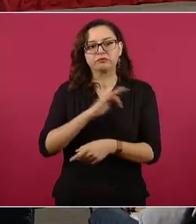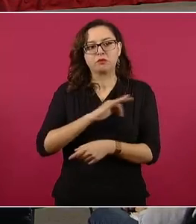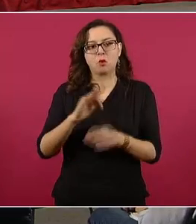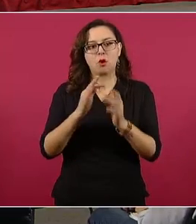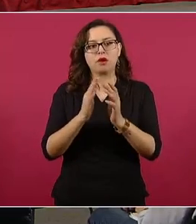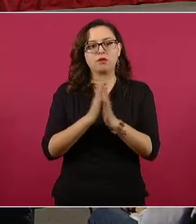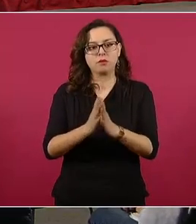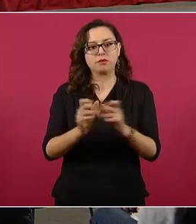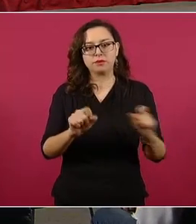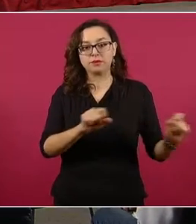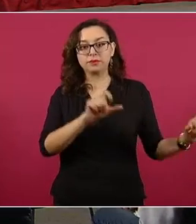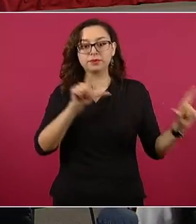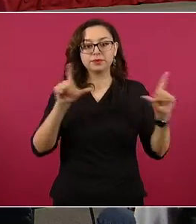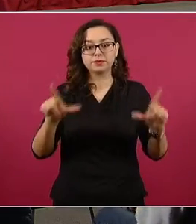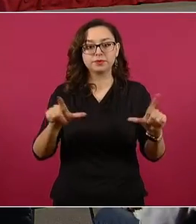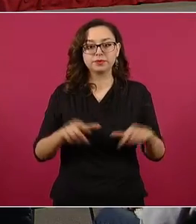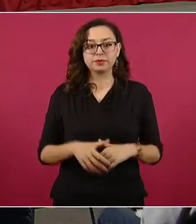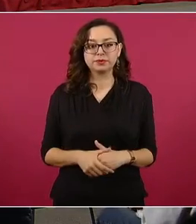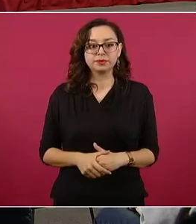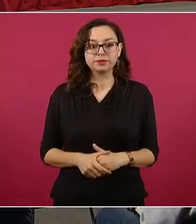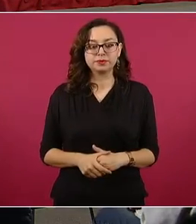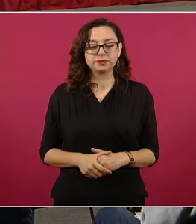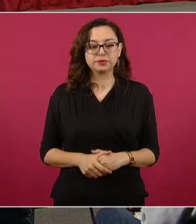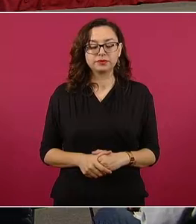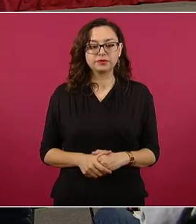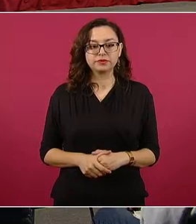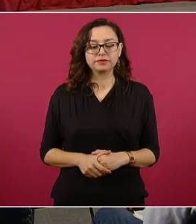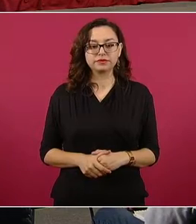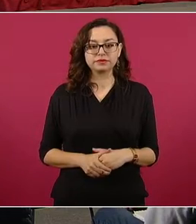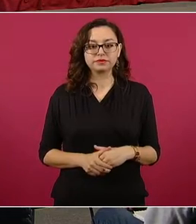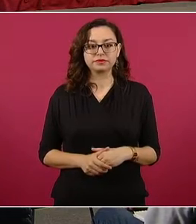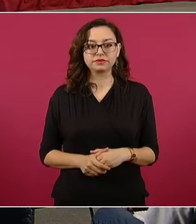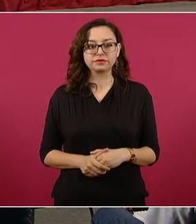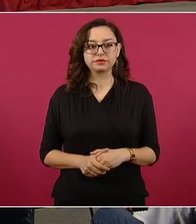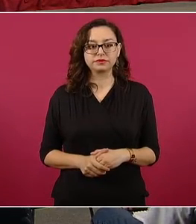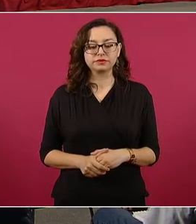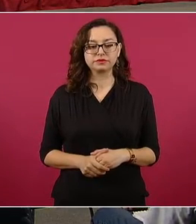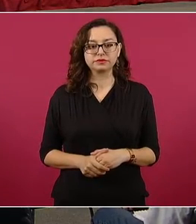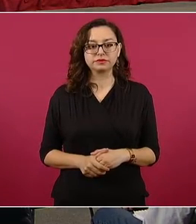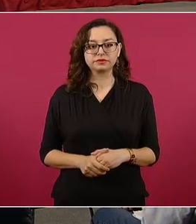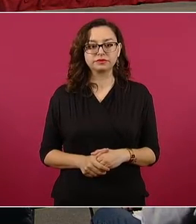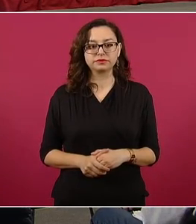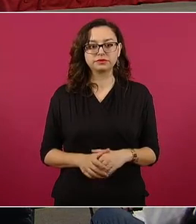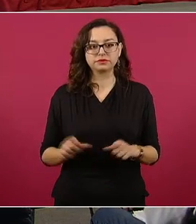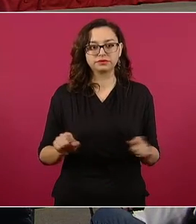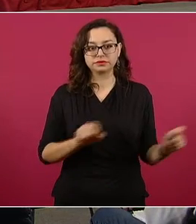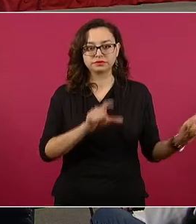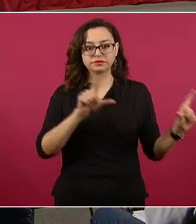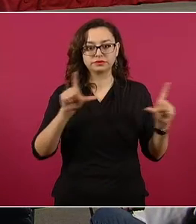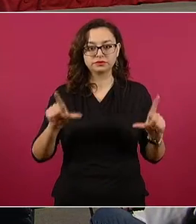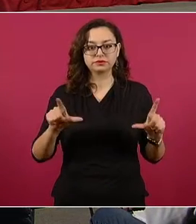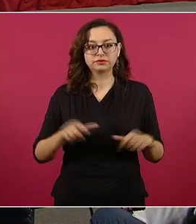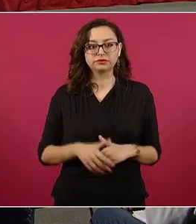favor. No sé si la vayan a poner, sino para dar lectura.